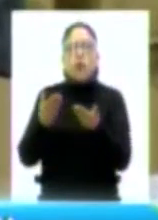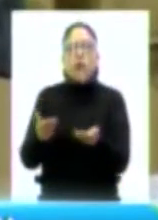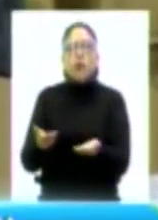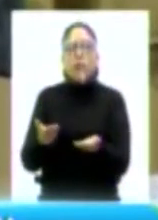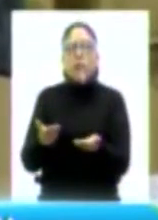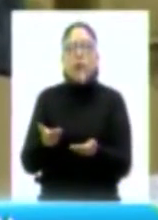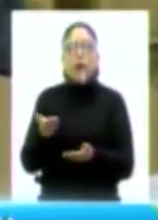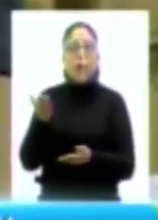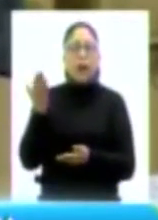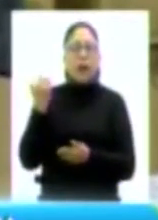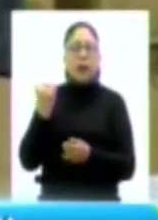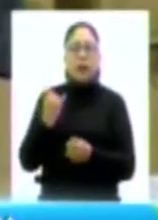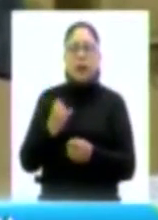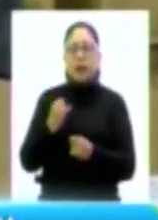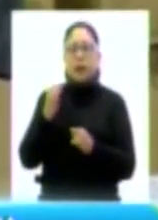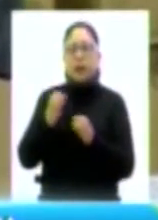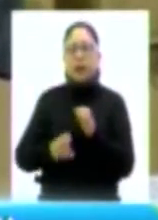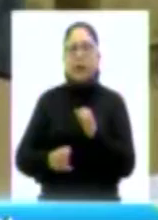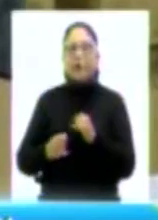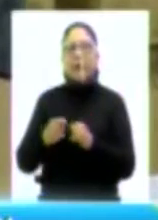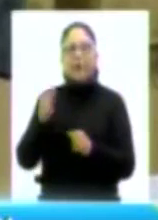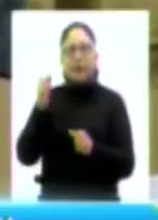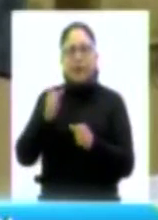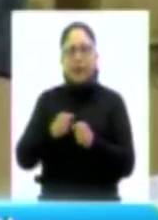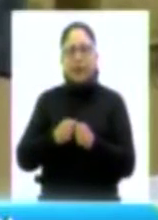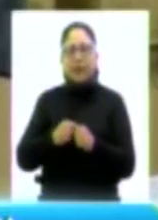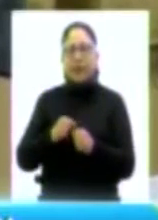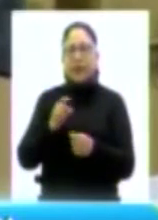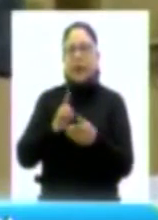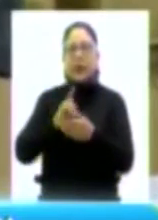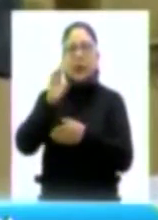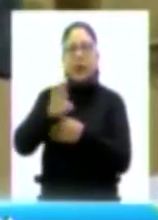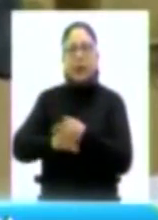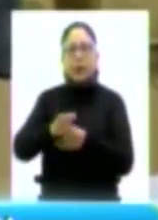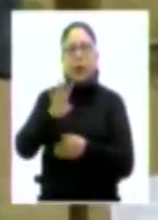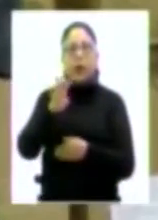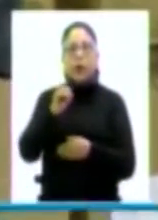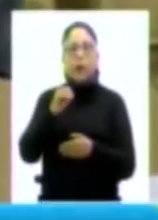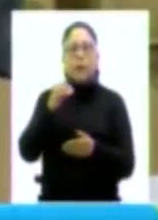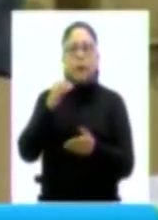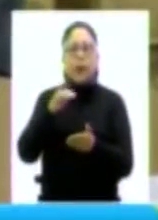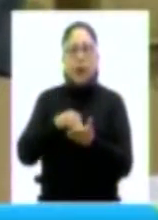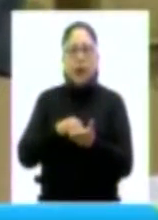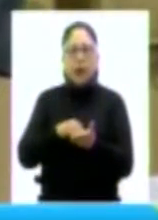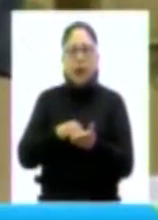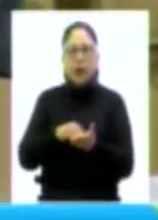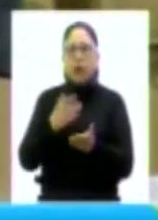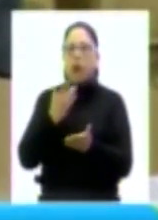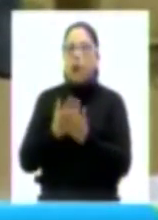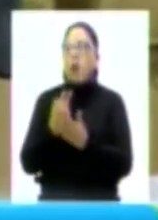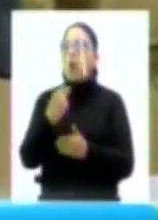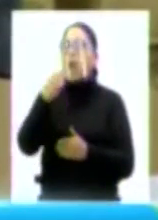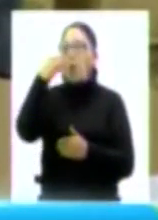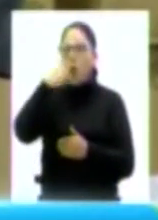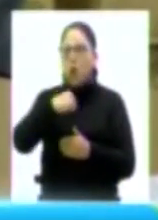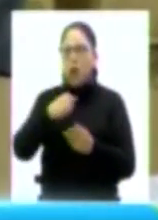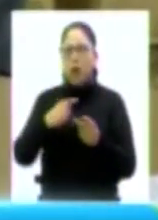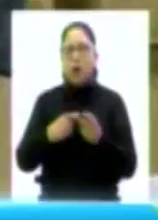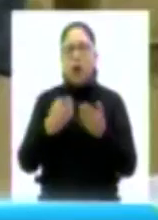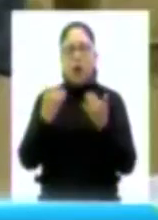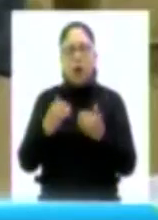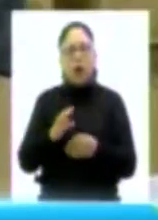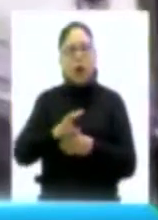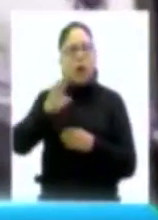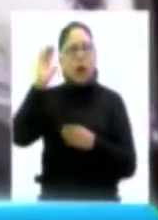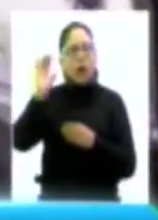la última semana de diciembre, de 40.000 unidades, y ahora ya viene el contingente completo, ahora,